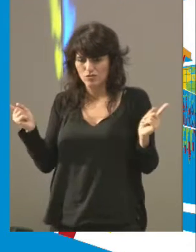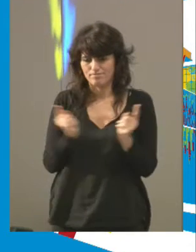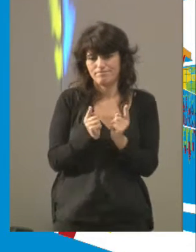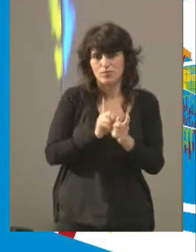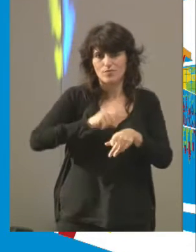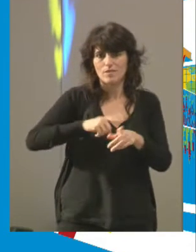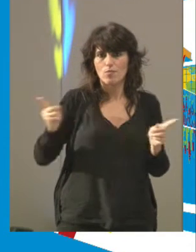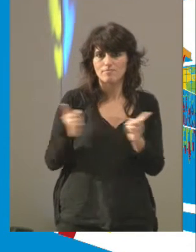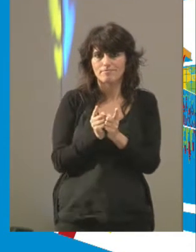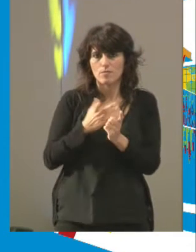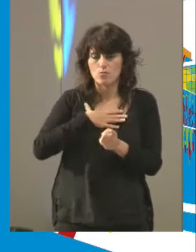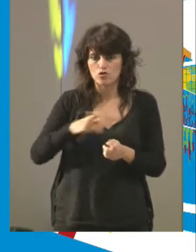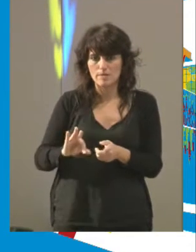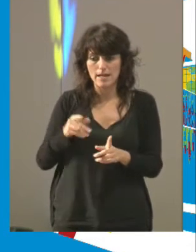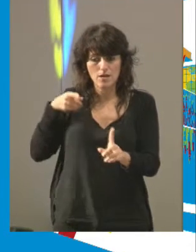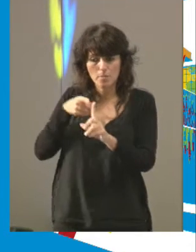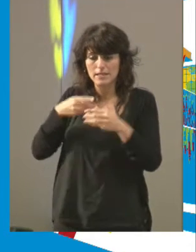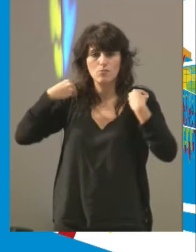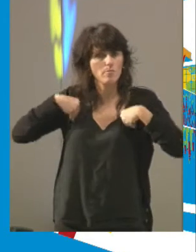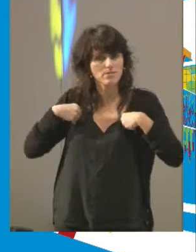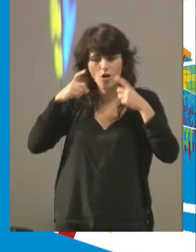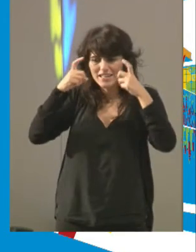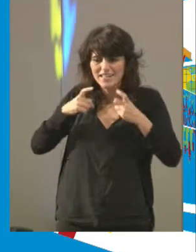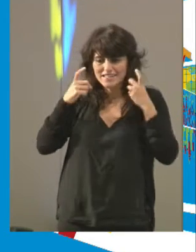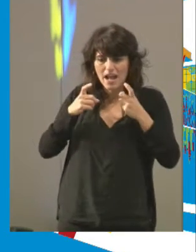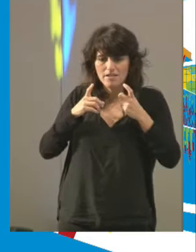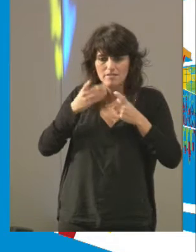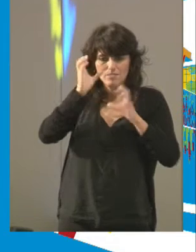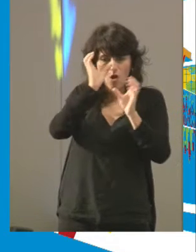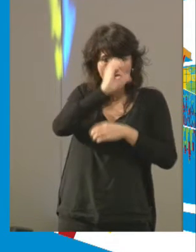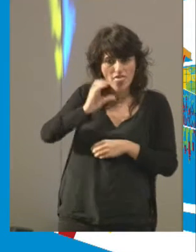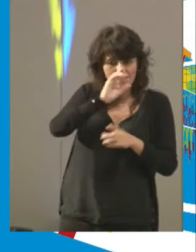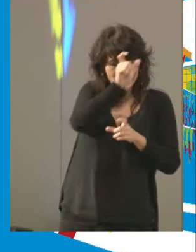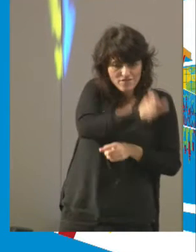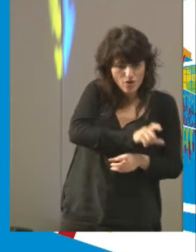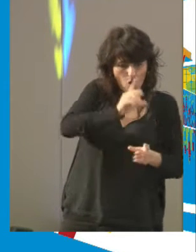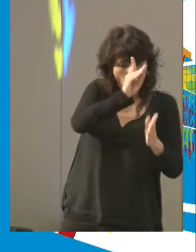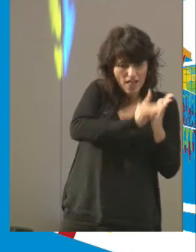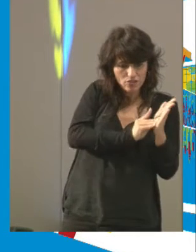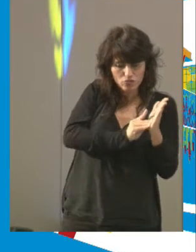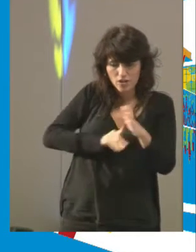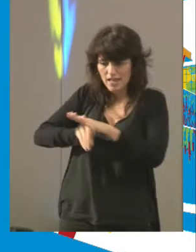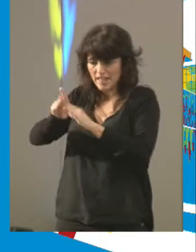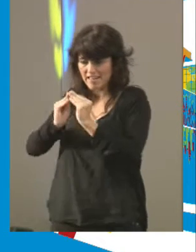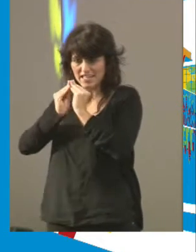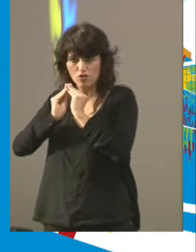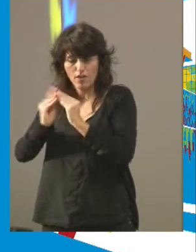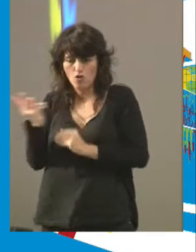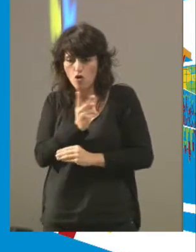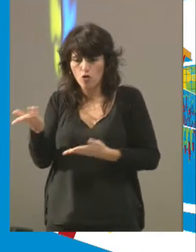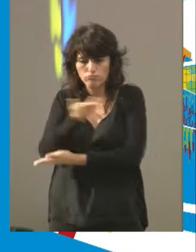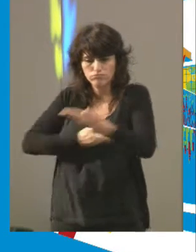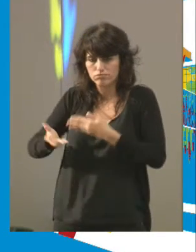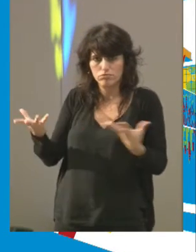posible. Y ese es un poco el objetivo, intentar que el científico de datos y el desarrollador trabajen conjuntamente para desarrollar